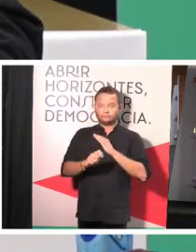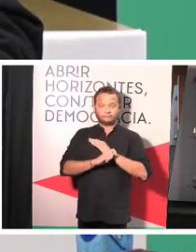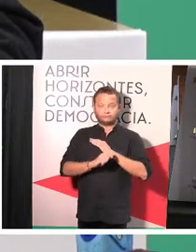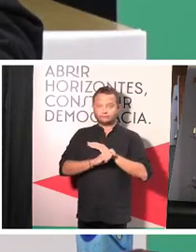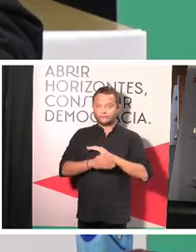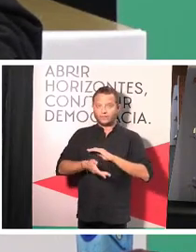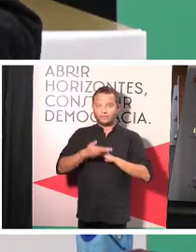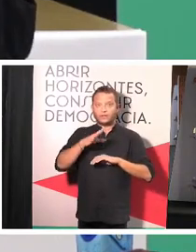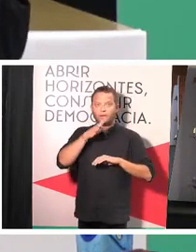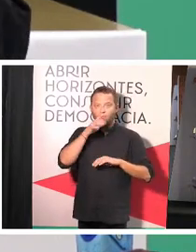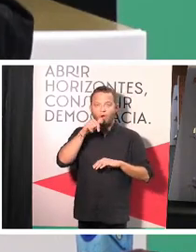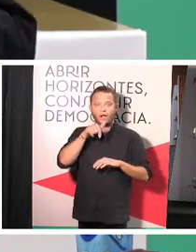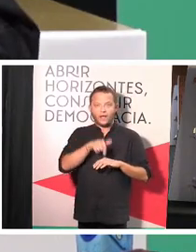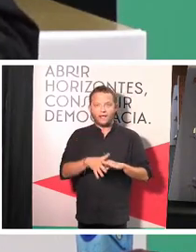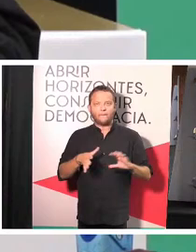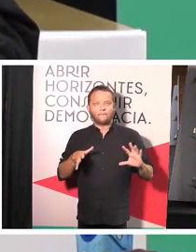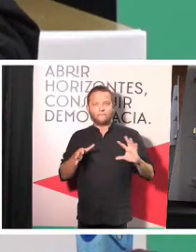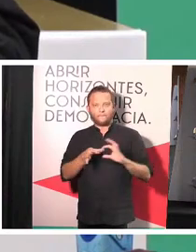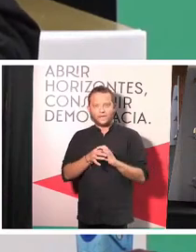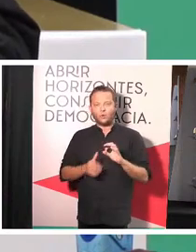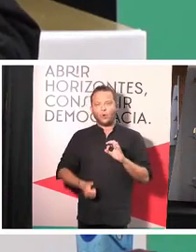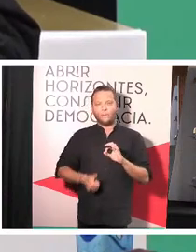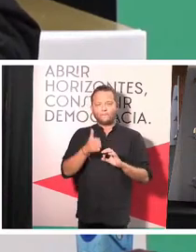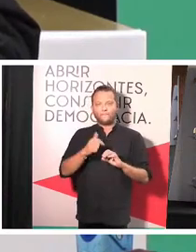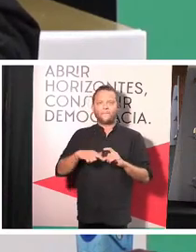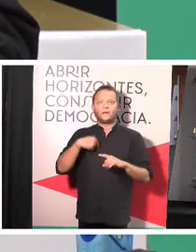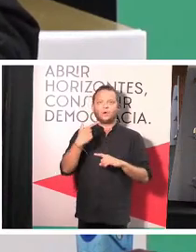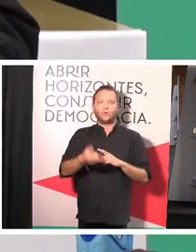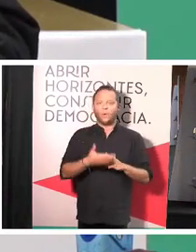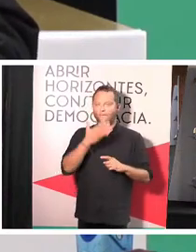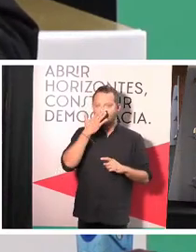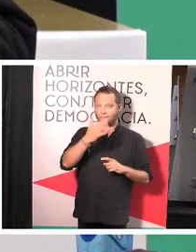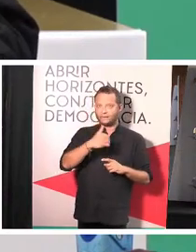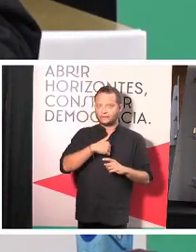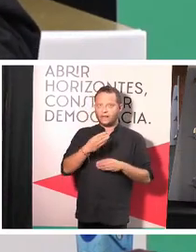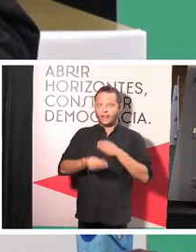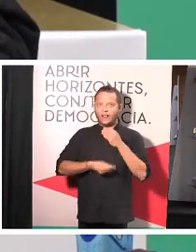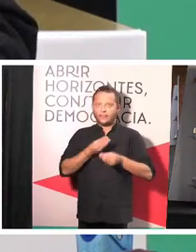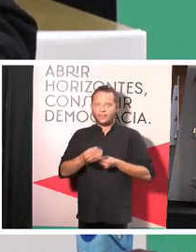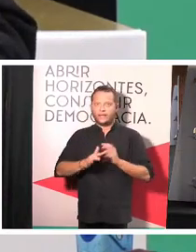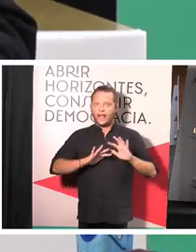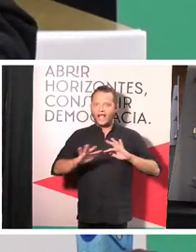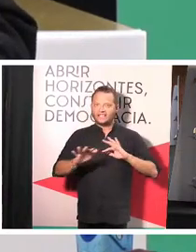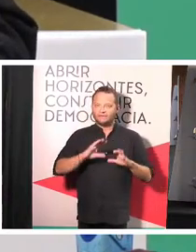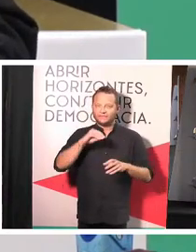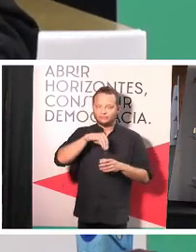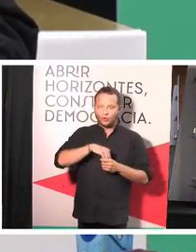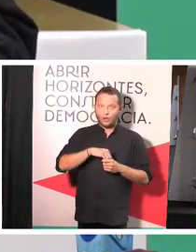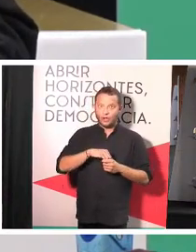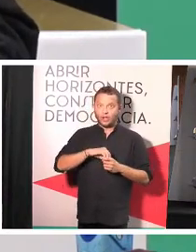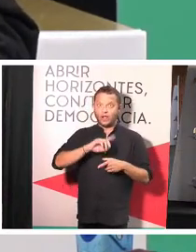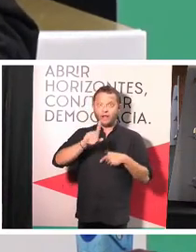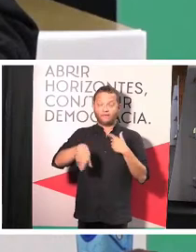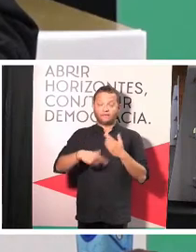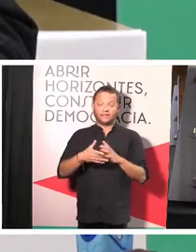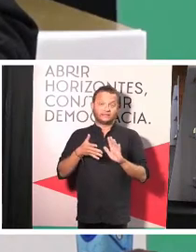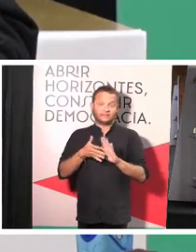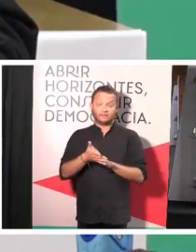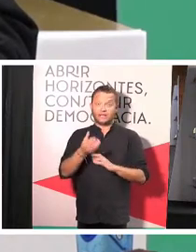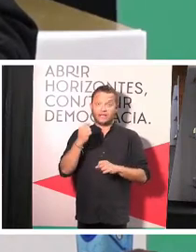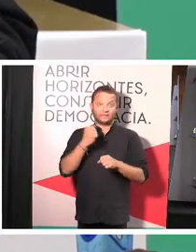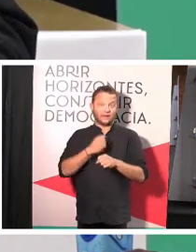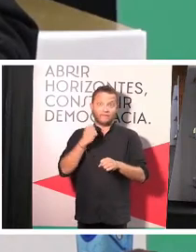ahí donde se establecen ciertos vínculos que te permiten pues luego igual hacer cierto activismo, aunque esto conlleve pues perder el